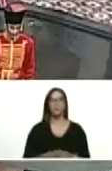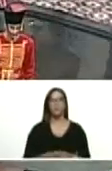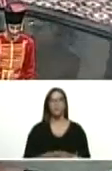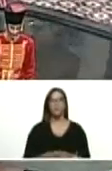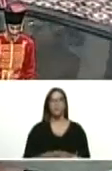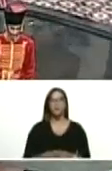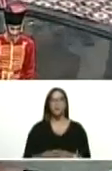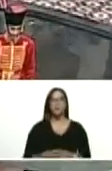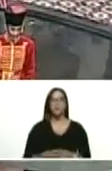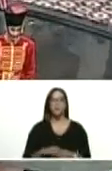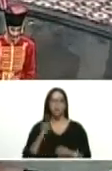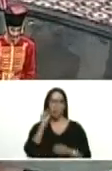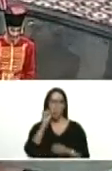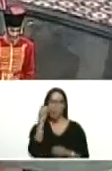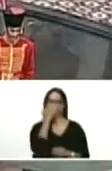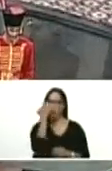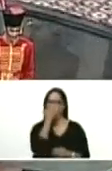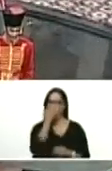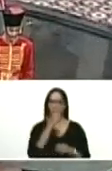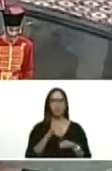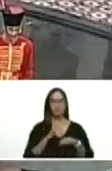Tengo un poco de alergia, pido